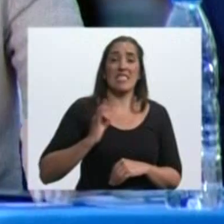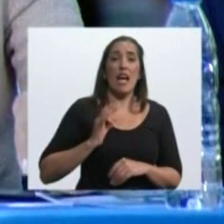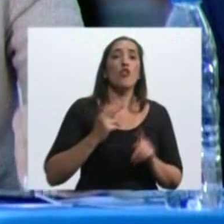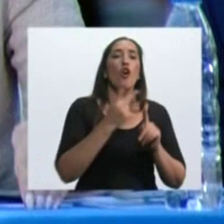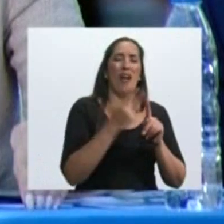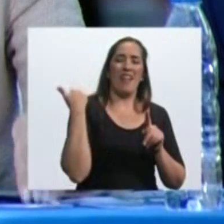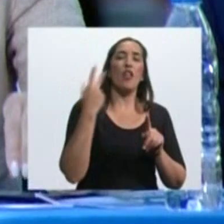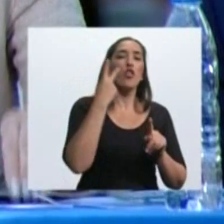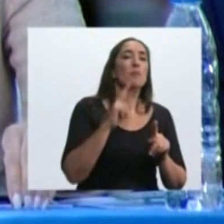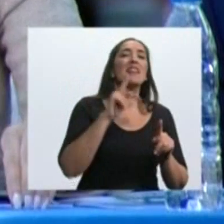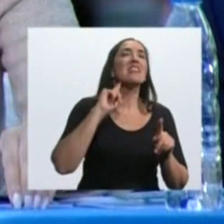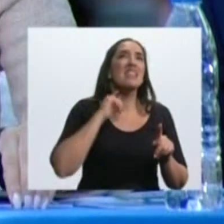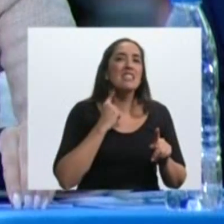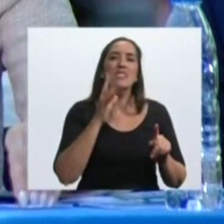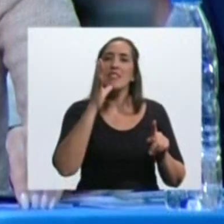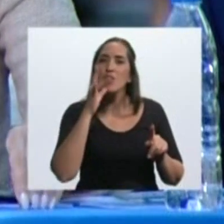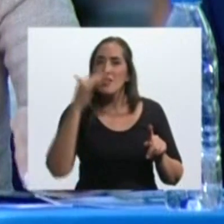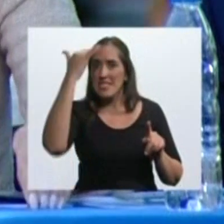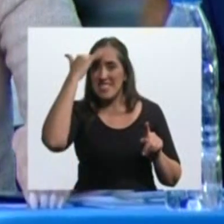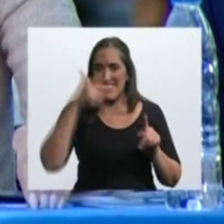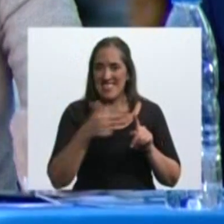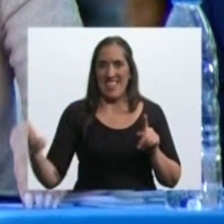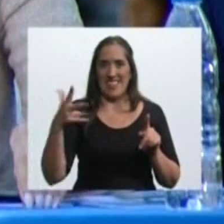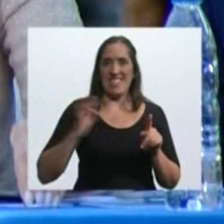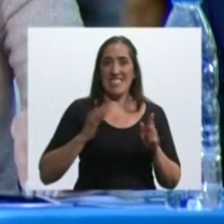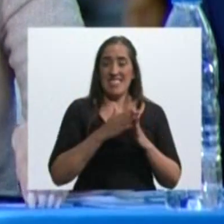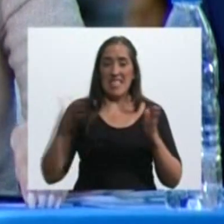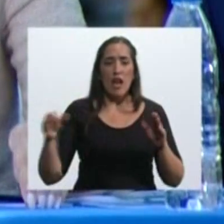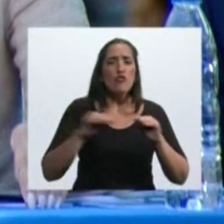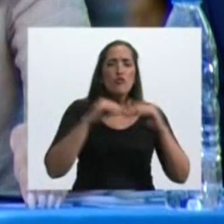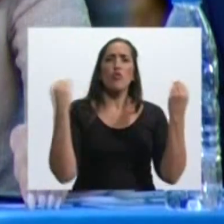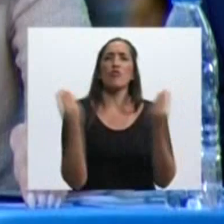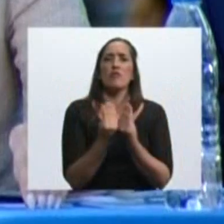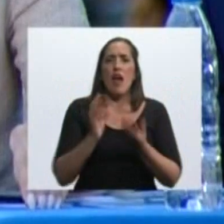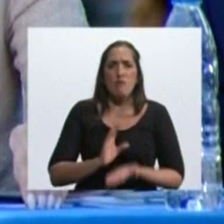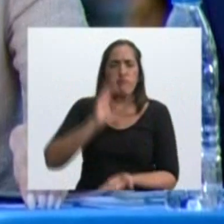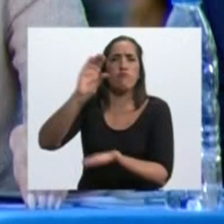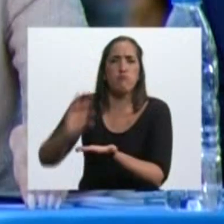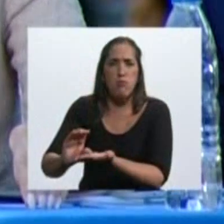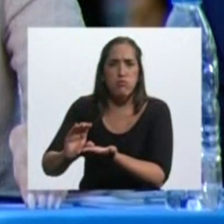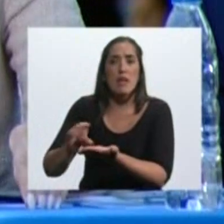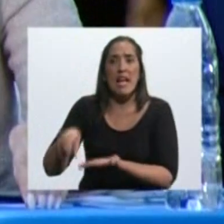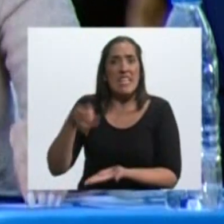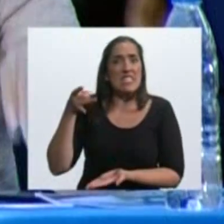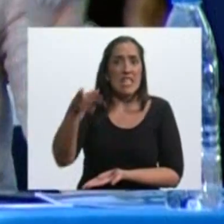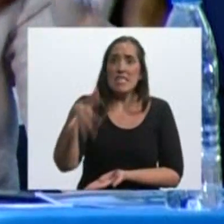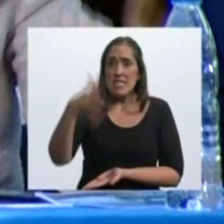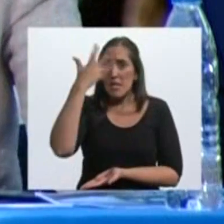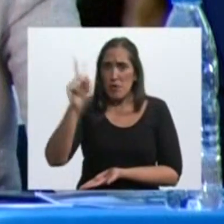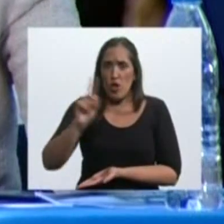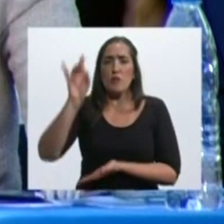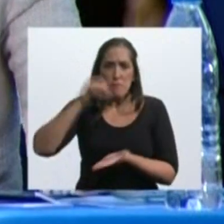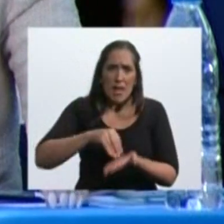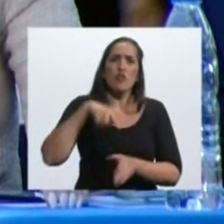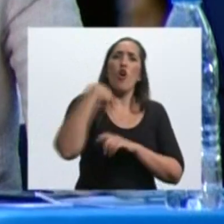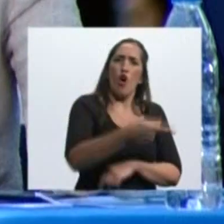2013, 2014, 2015, vamos a llevar una inversión total, no solamente en esta línea, sino en otras líneas y en los que ya les